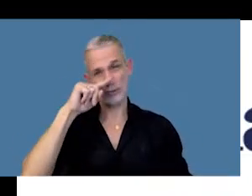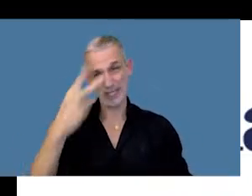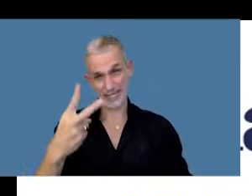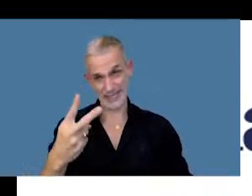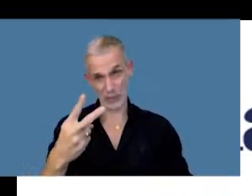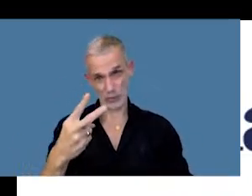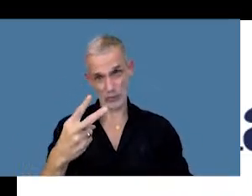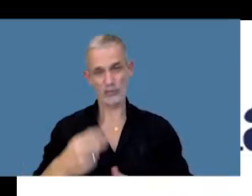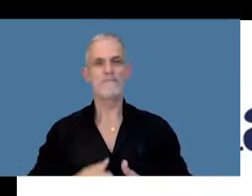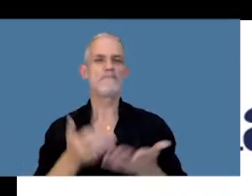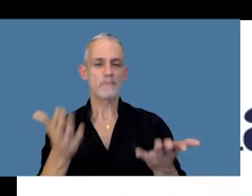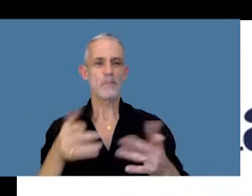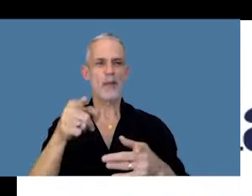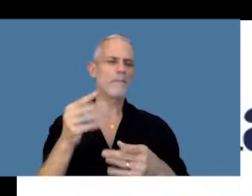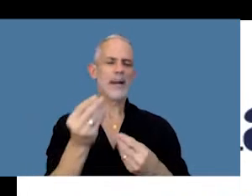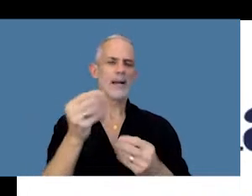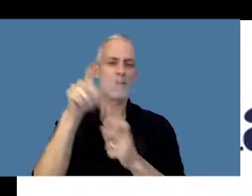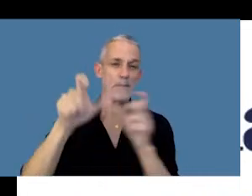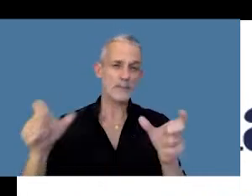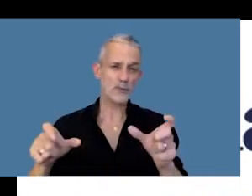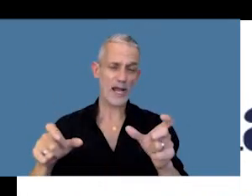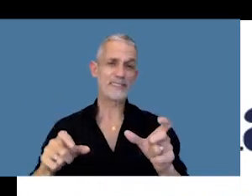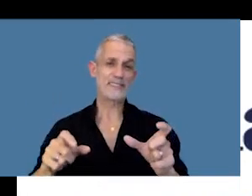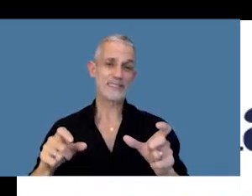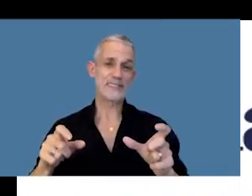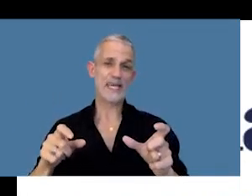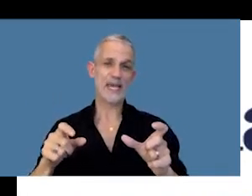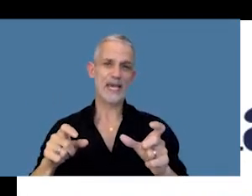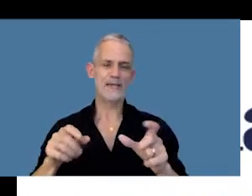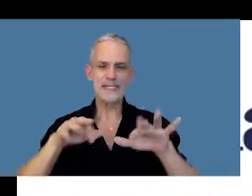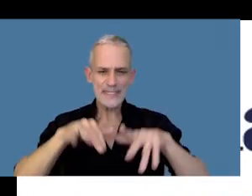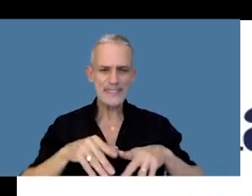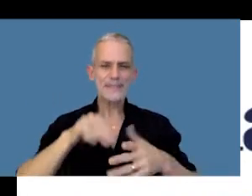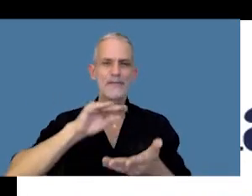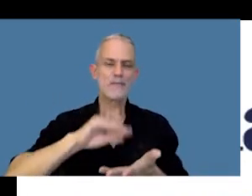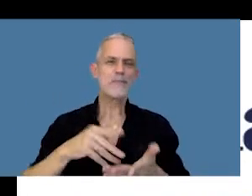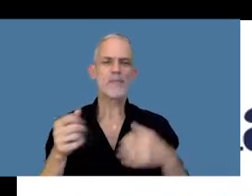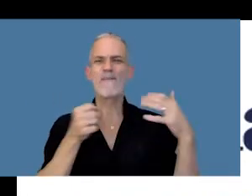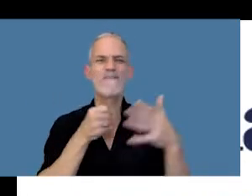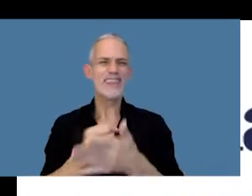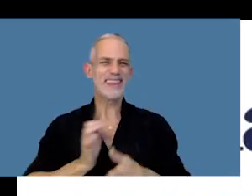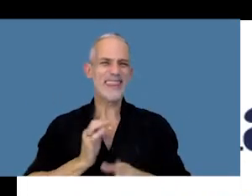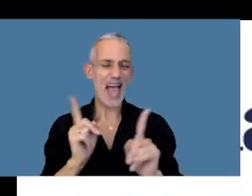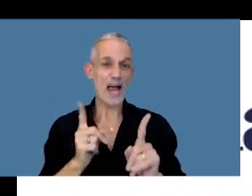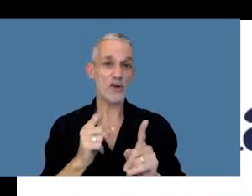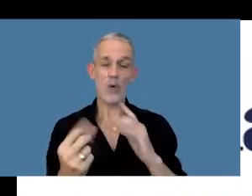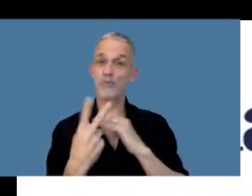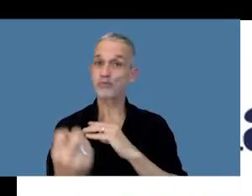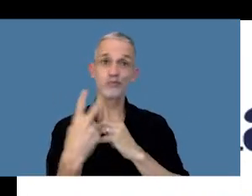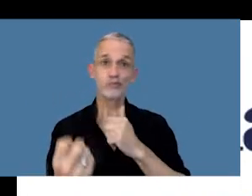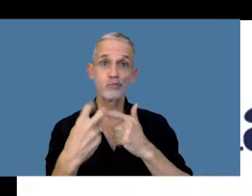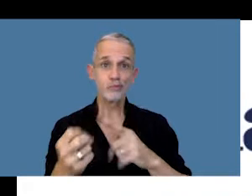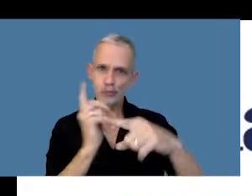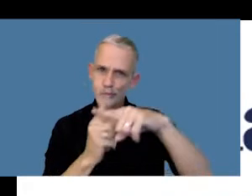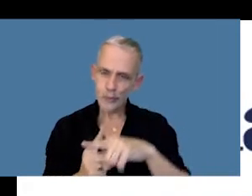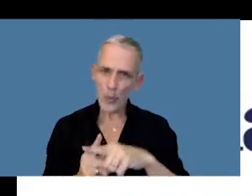5272. Para aquellos que computan sobre el fin de año la percepción, si hoy